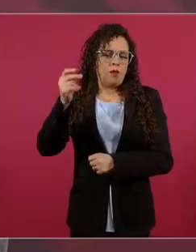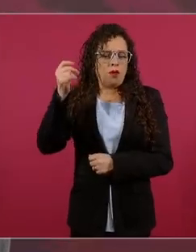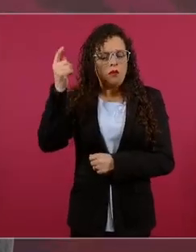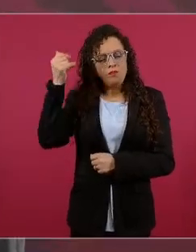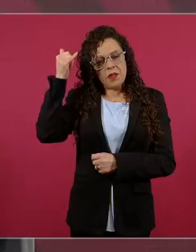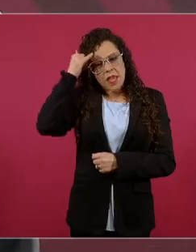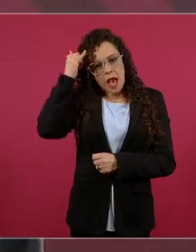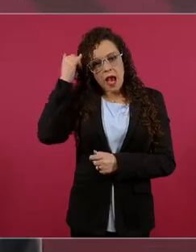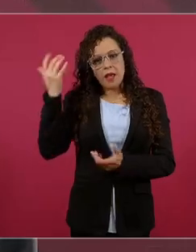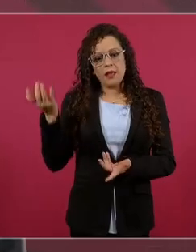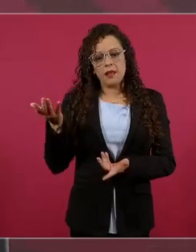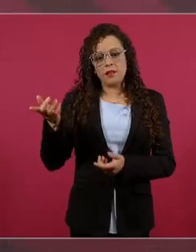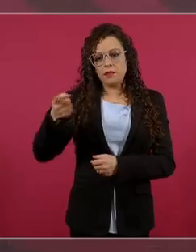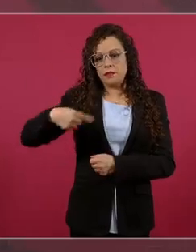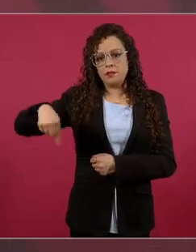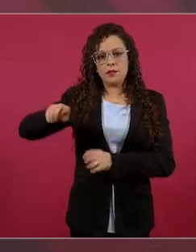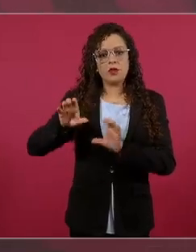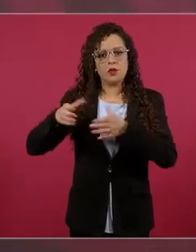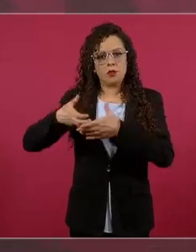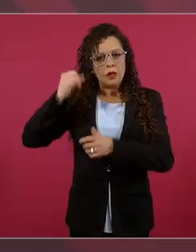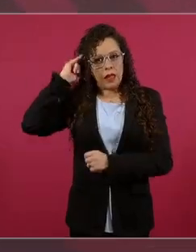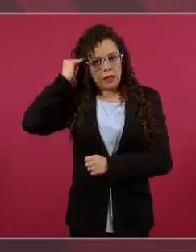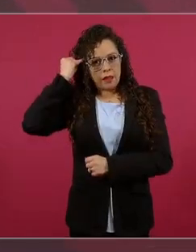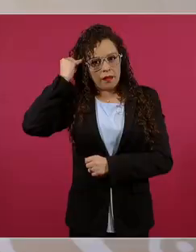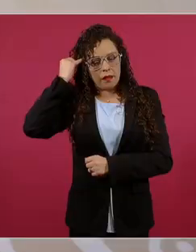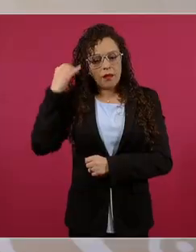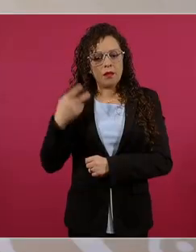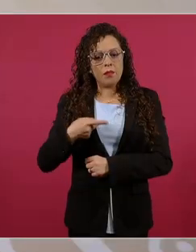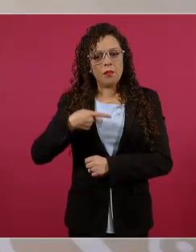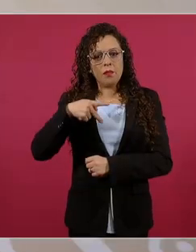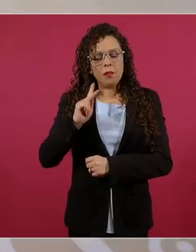la monarquía no entendió